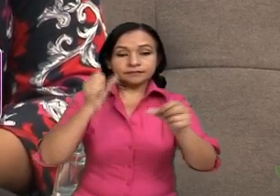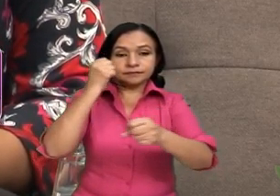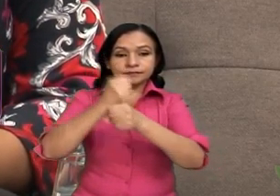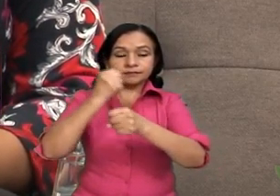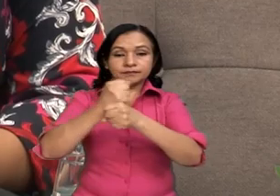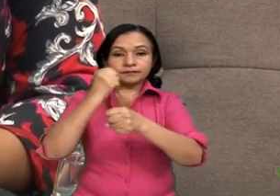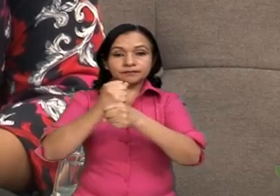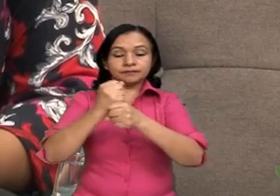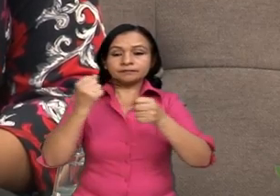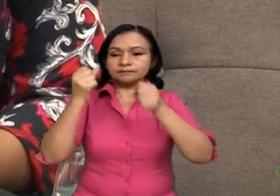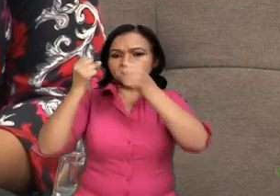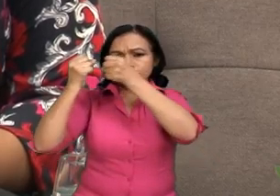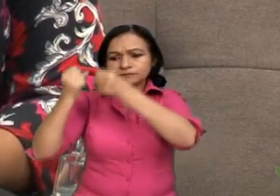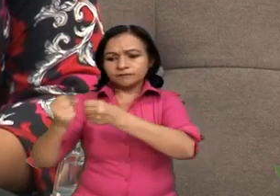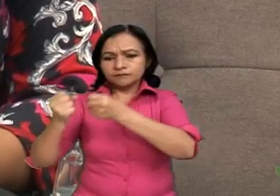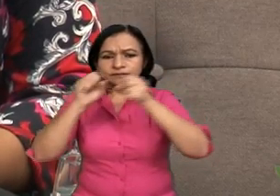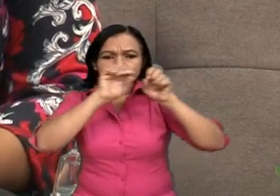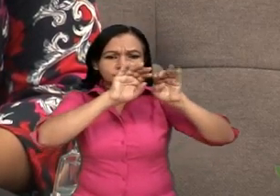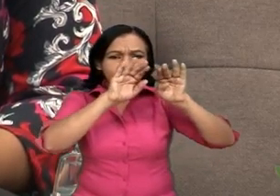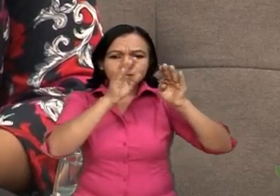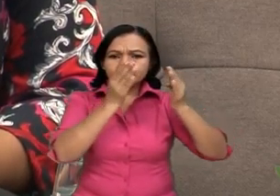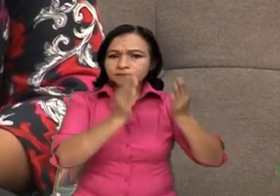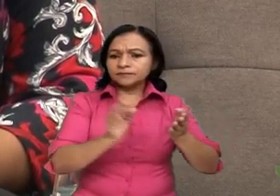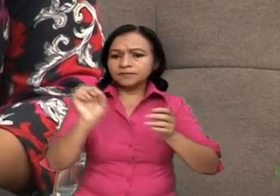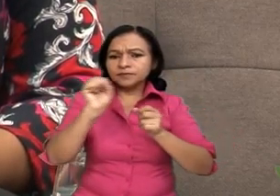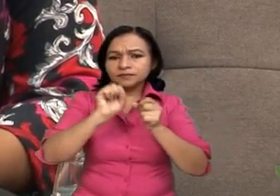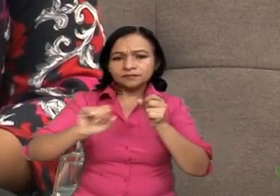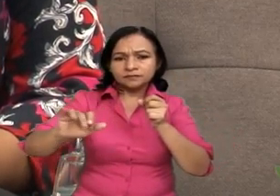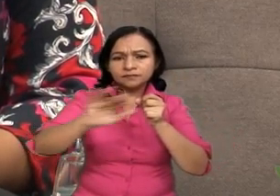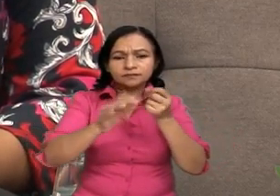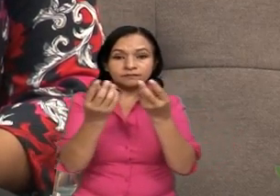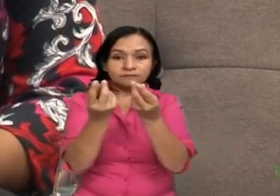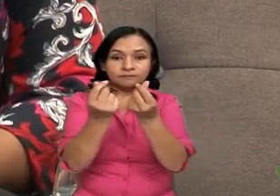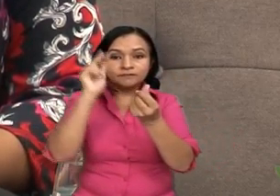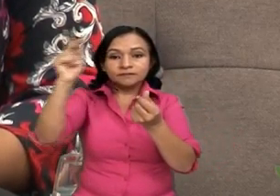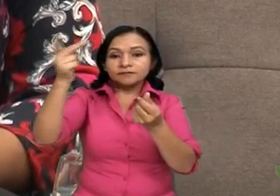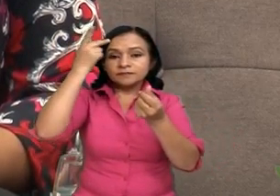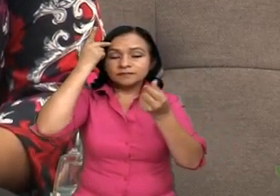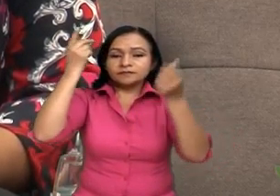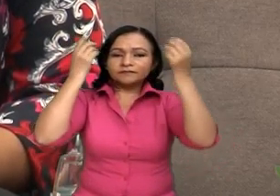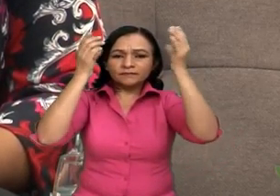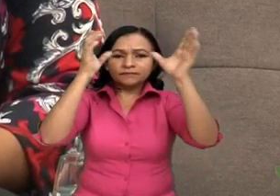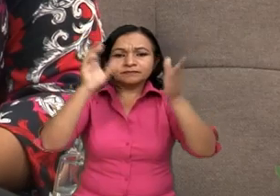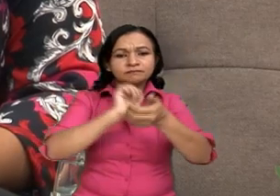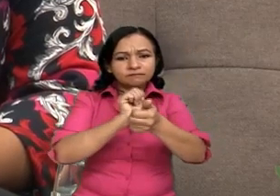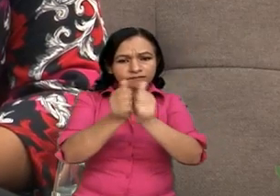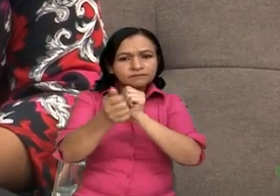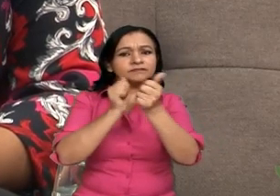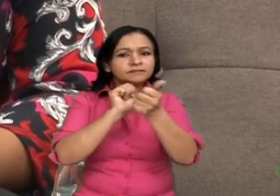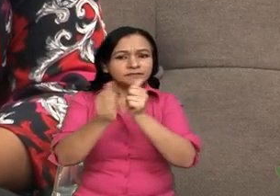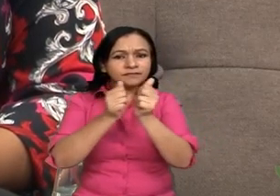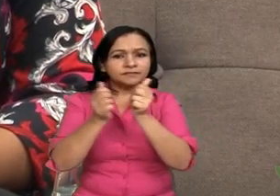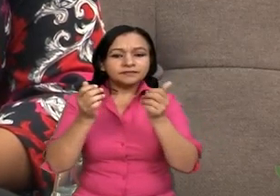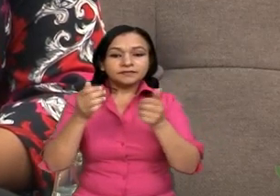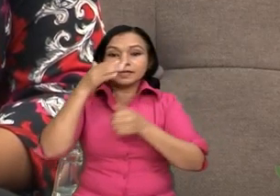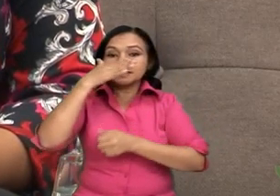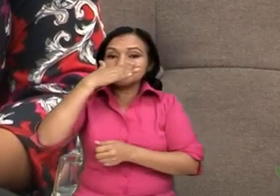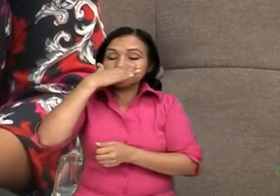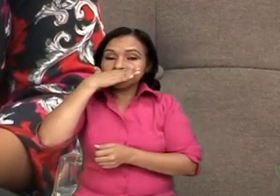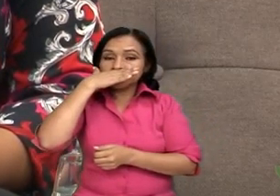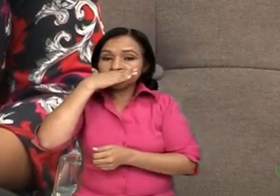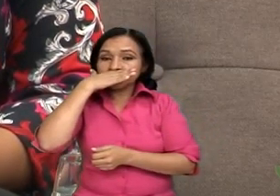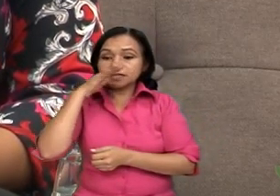de género, en todos los campos de la vida, social, económica, política, cultural, deportiva. Entonces, es el Frente